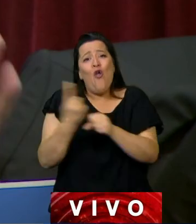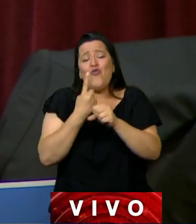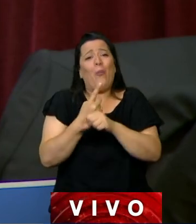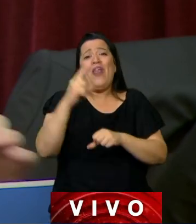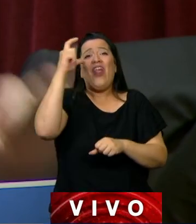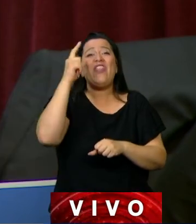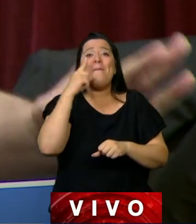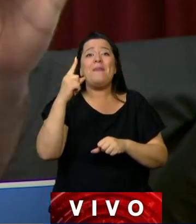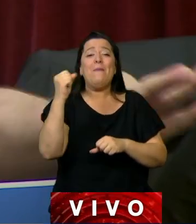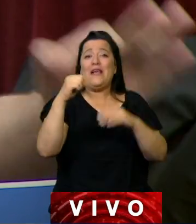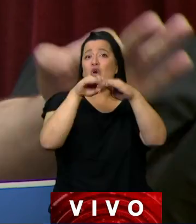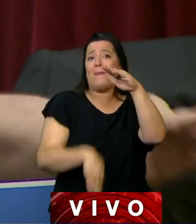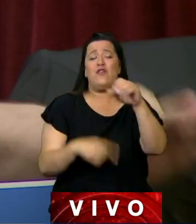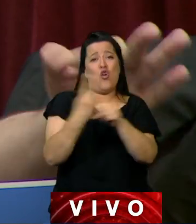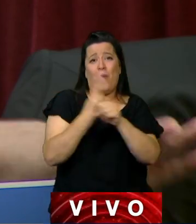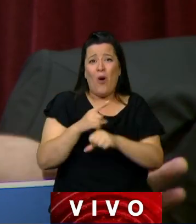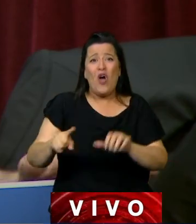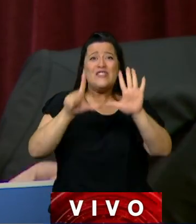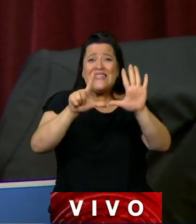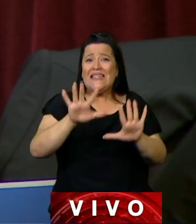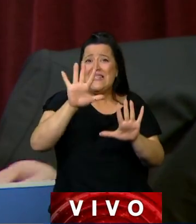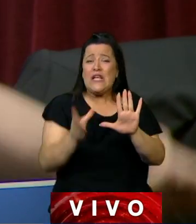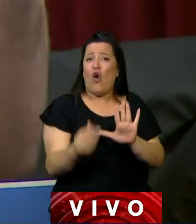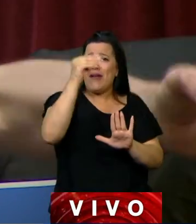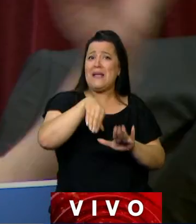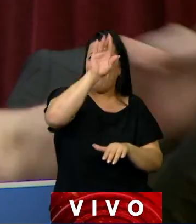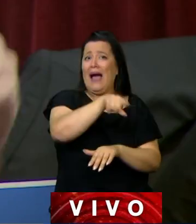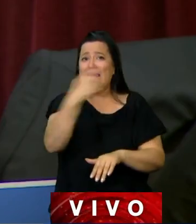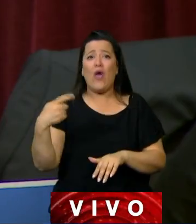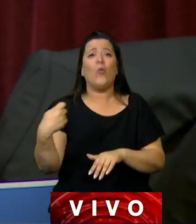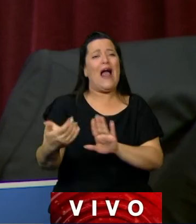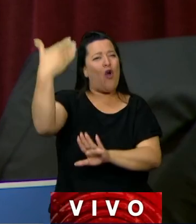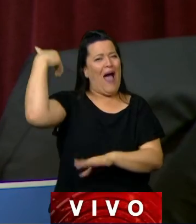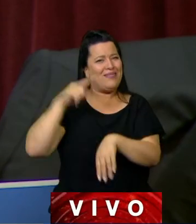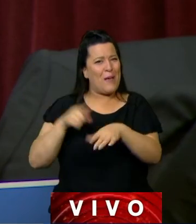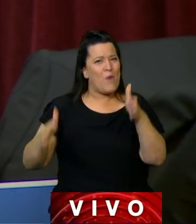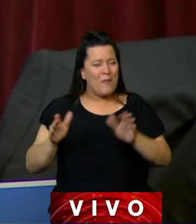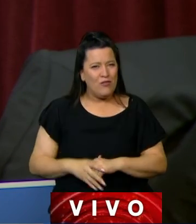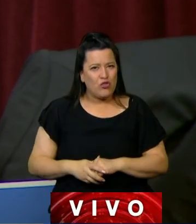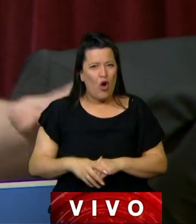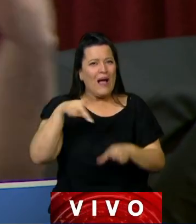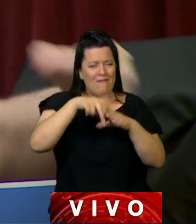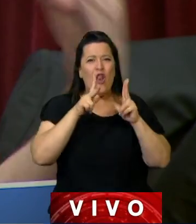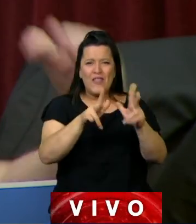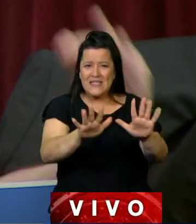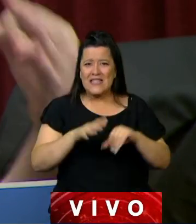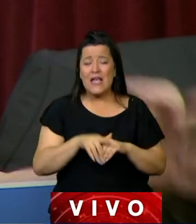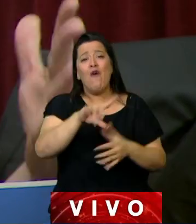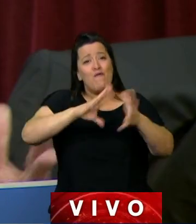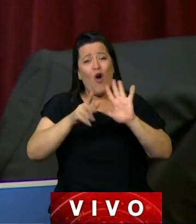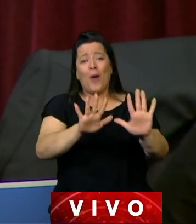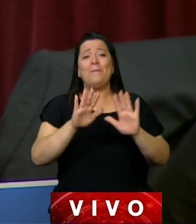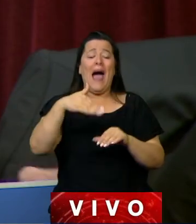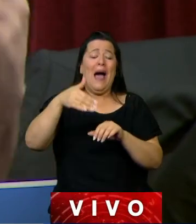de 10.000 pesos, 75 veces más de lo que ganaban los jubilados en ese momento. Ese es el modelo de